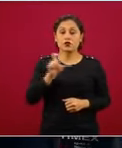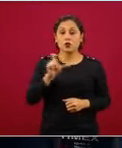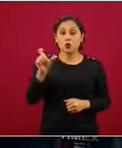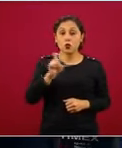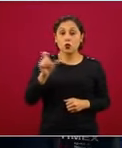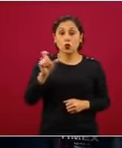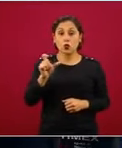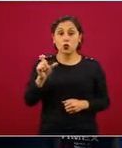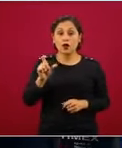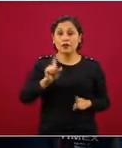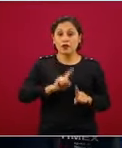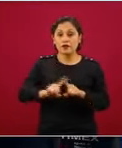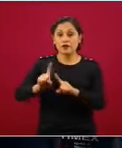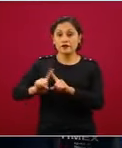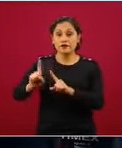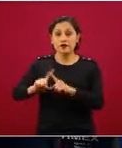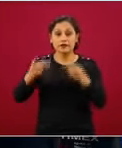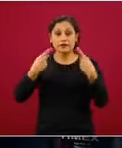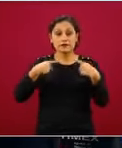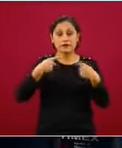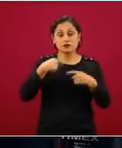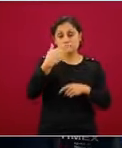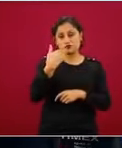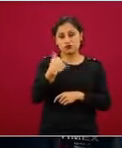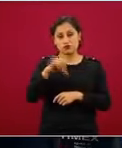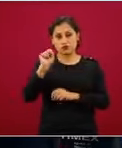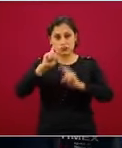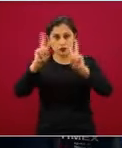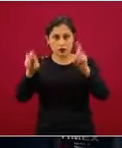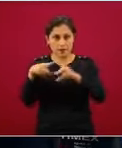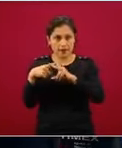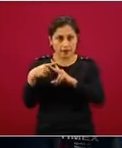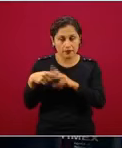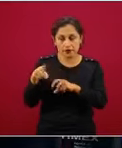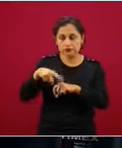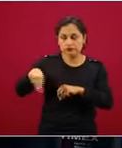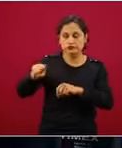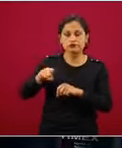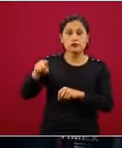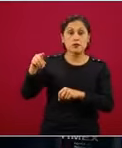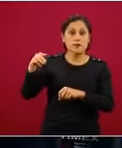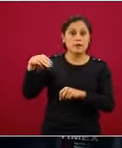los colegas matemáticos y matemáticas en marzo al trabajo,